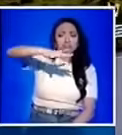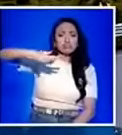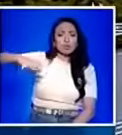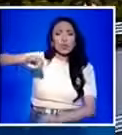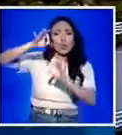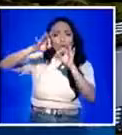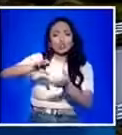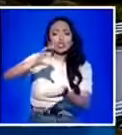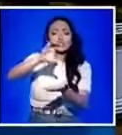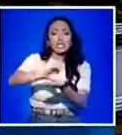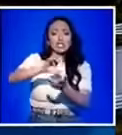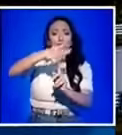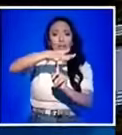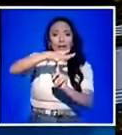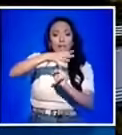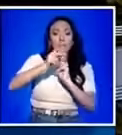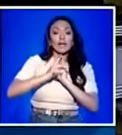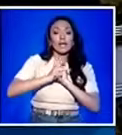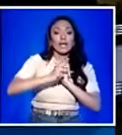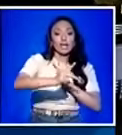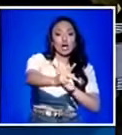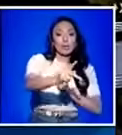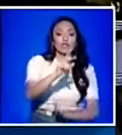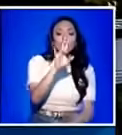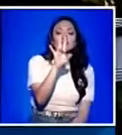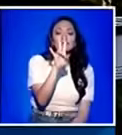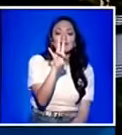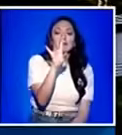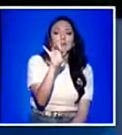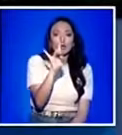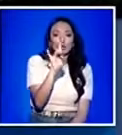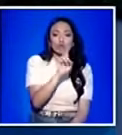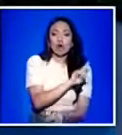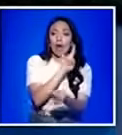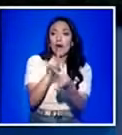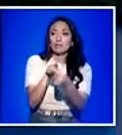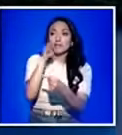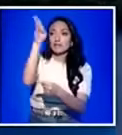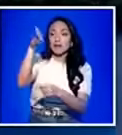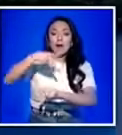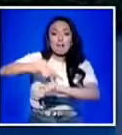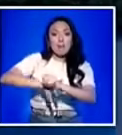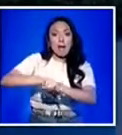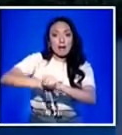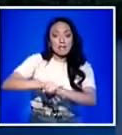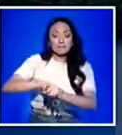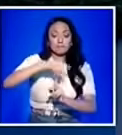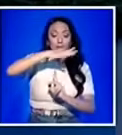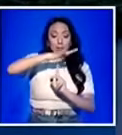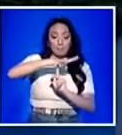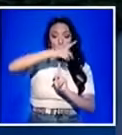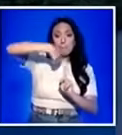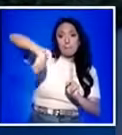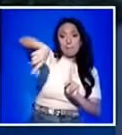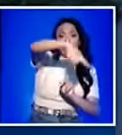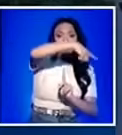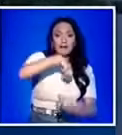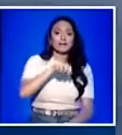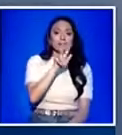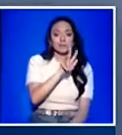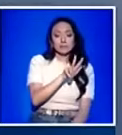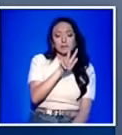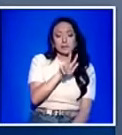parque, en el kilómetro 78 de la vía Riobamba-Macas. El Parque Sangay tiene 337